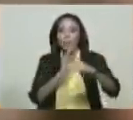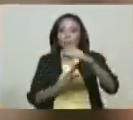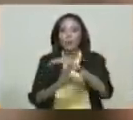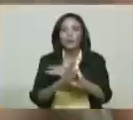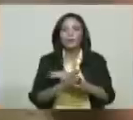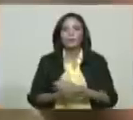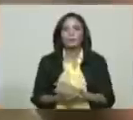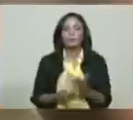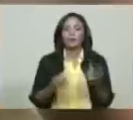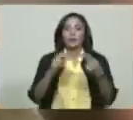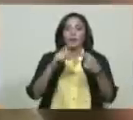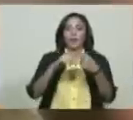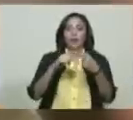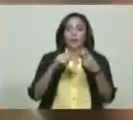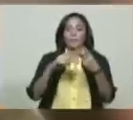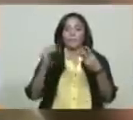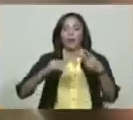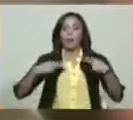Humanista,